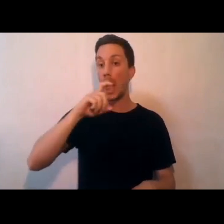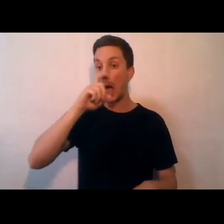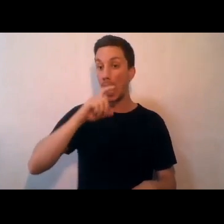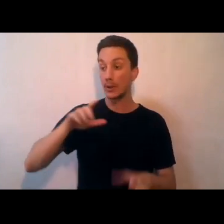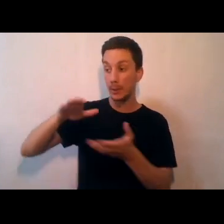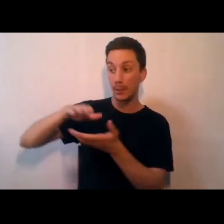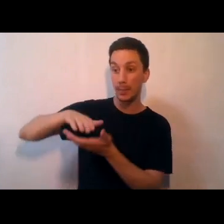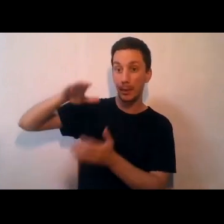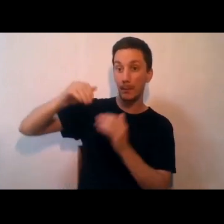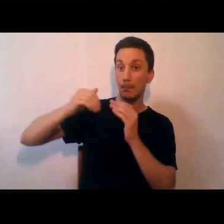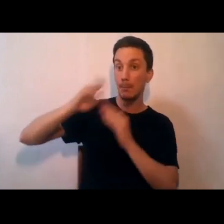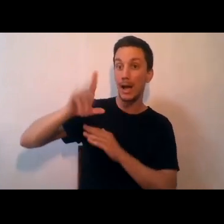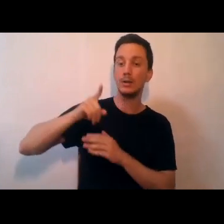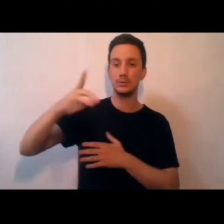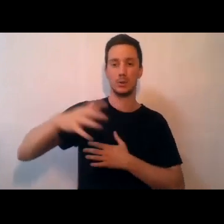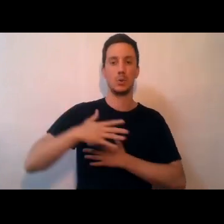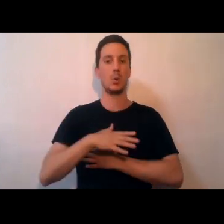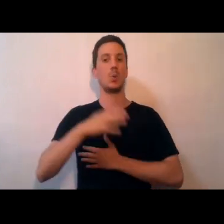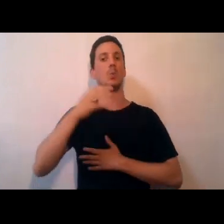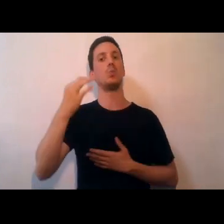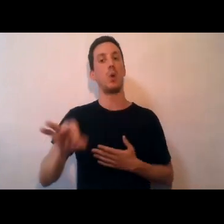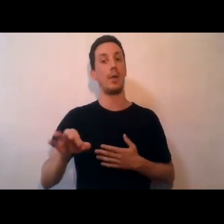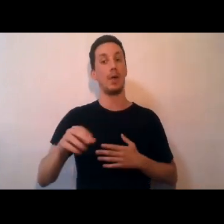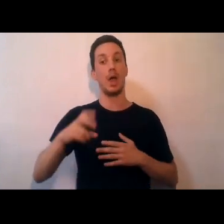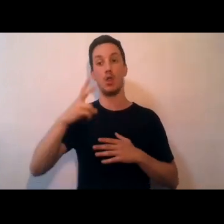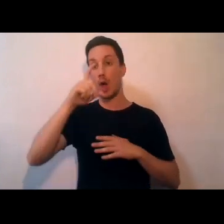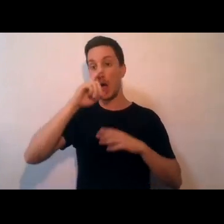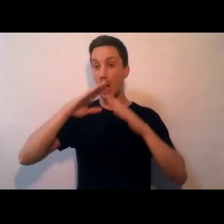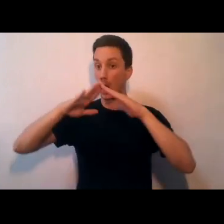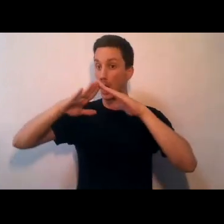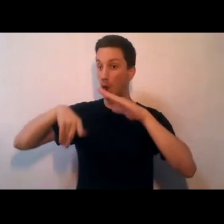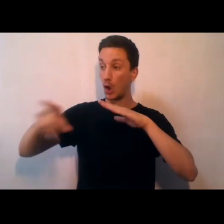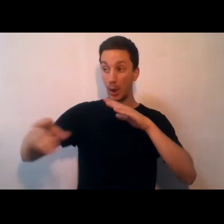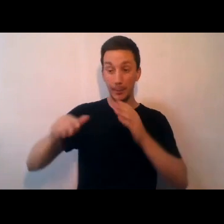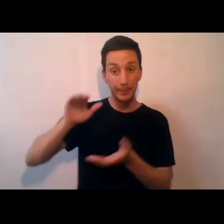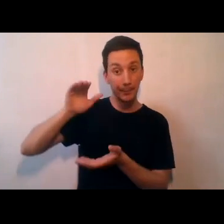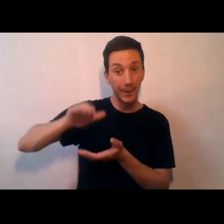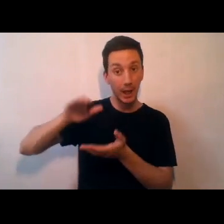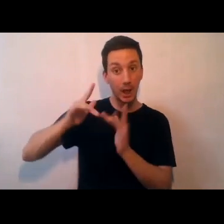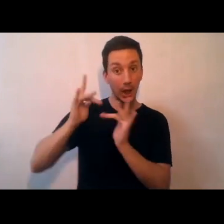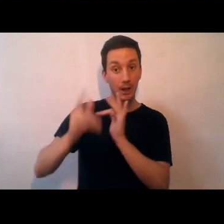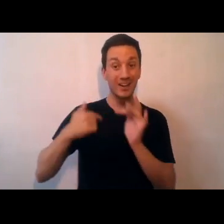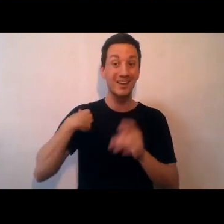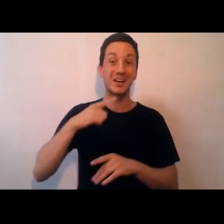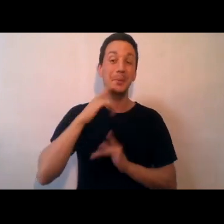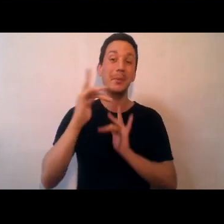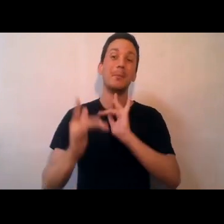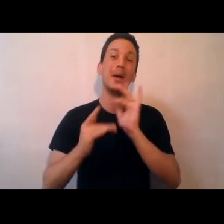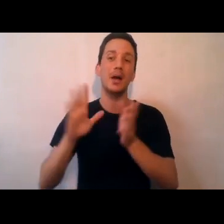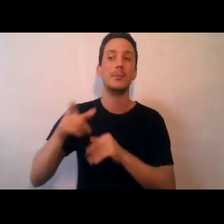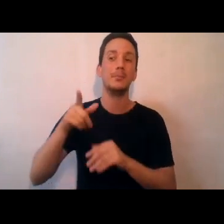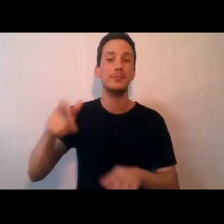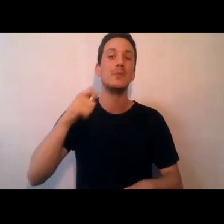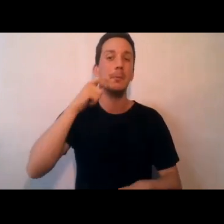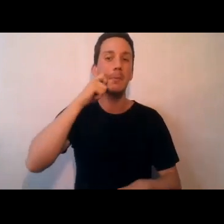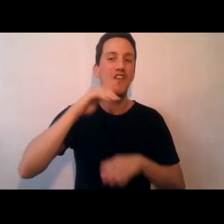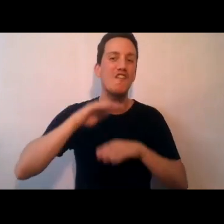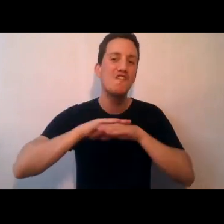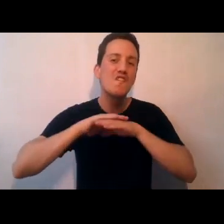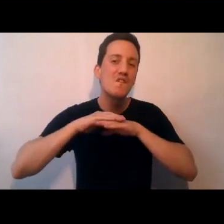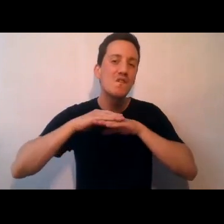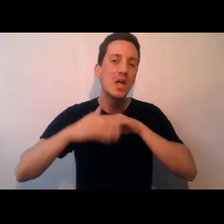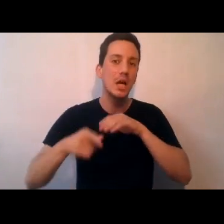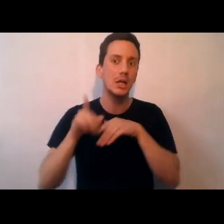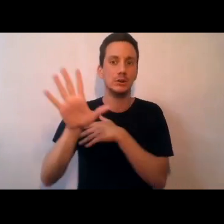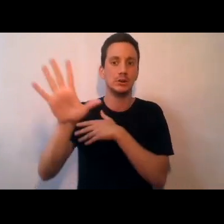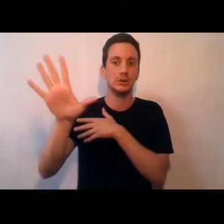químicos no pueden ponerse antes de los 2 años de edad porque, como hemos dicho, que los niños pequeñitos tienen una piel más fina y absorben,